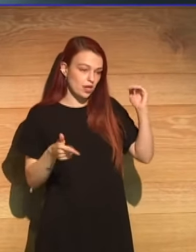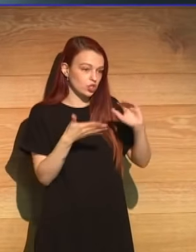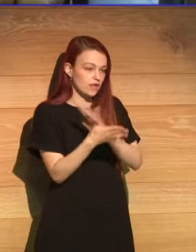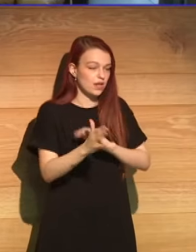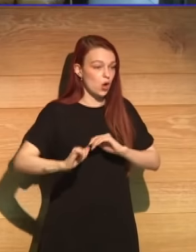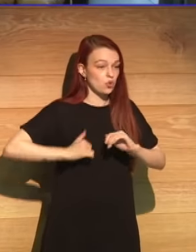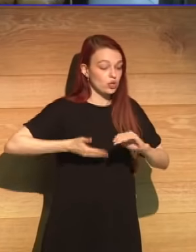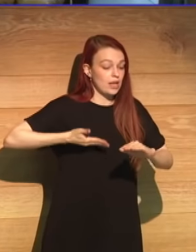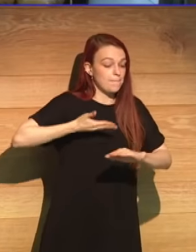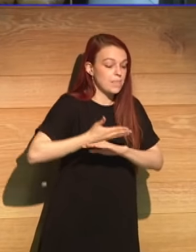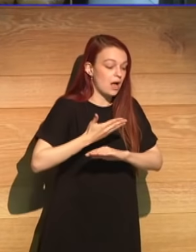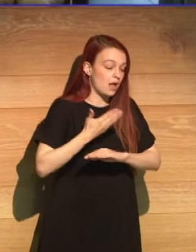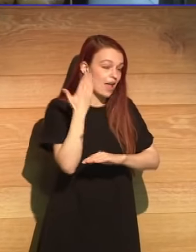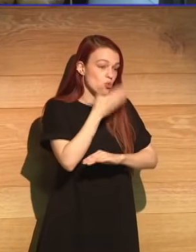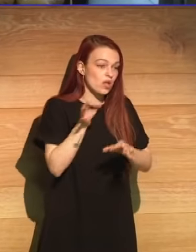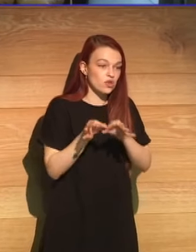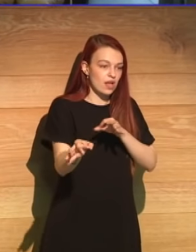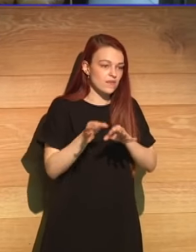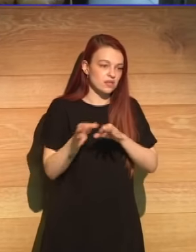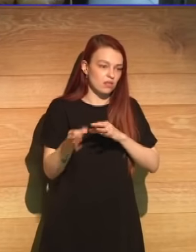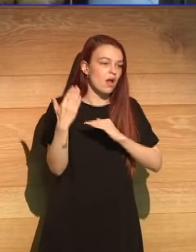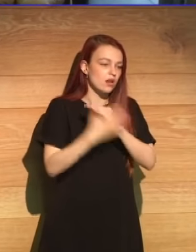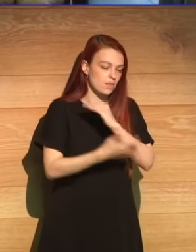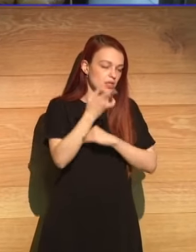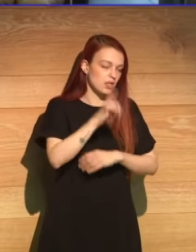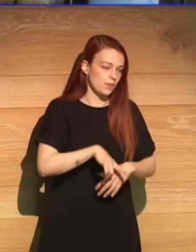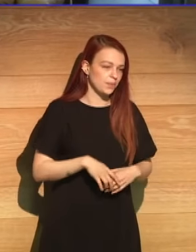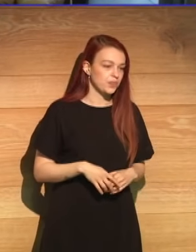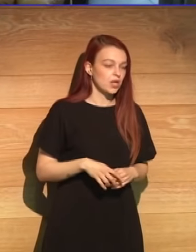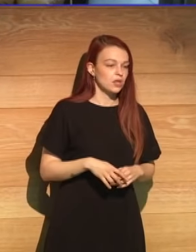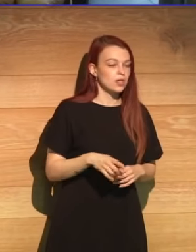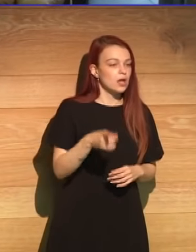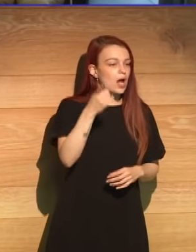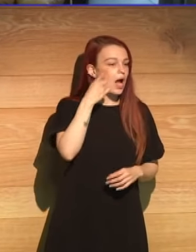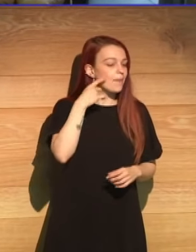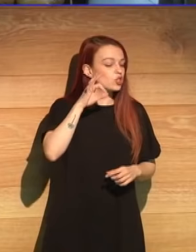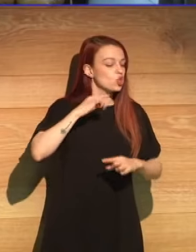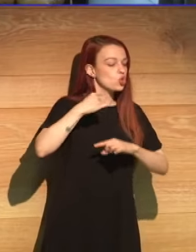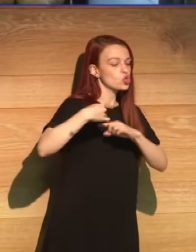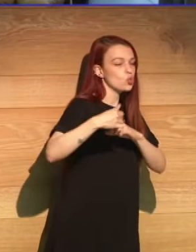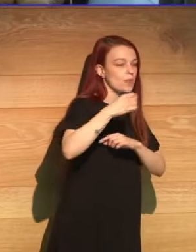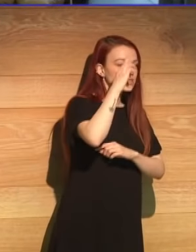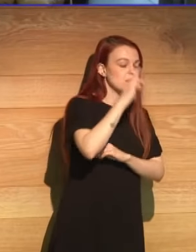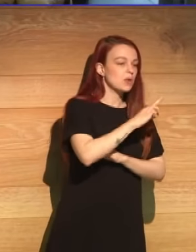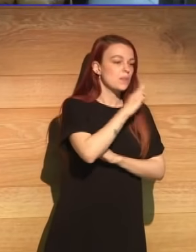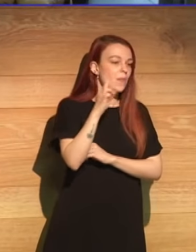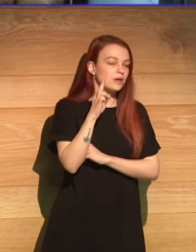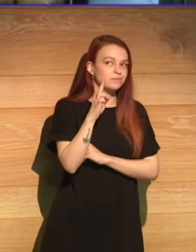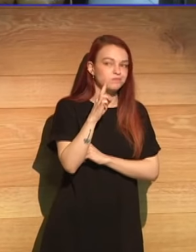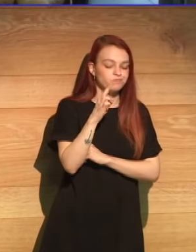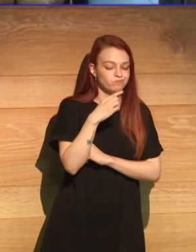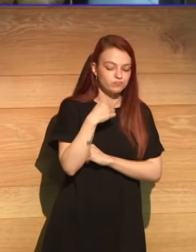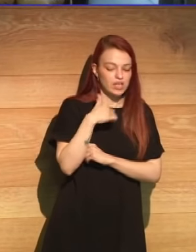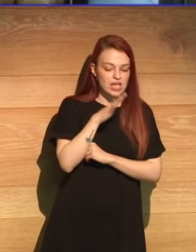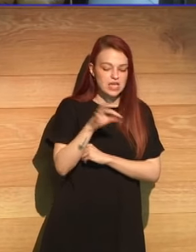educación a distancia, por ejemplo. Y también hay hábitos y costumbres en que los padres no les gusta que las niñas utilicen